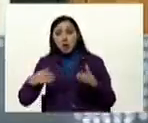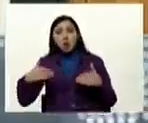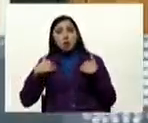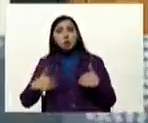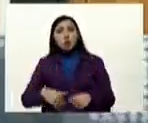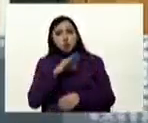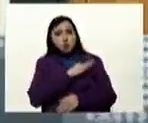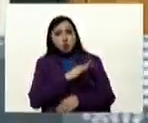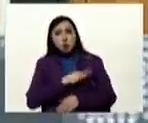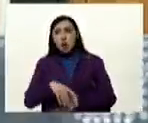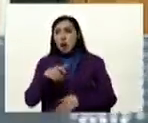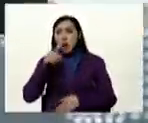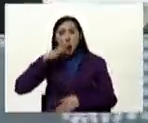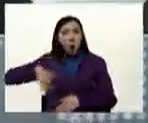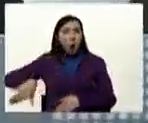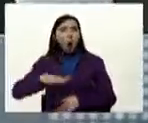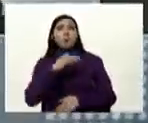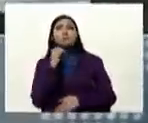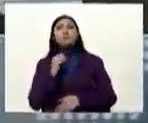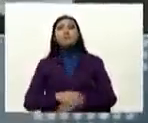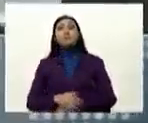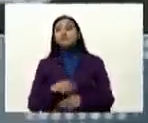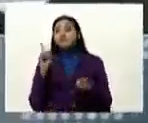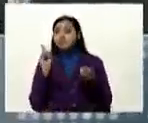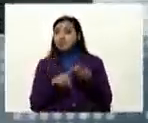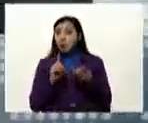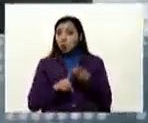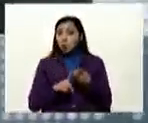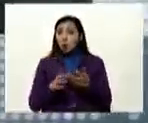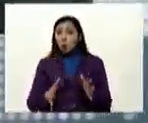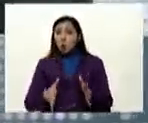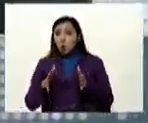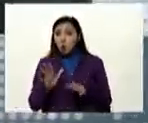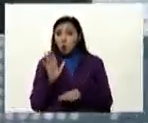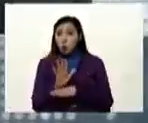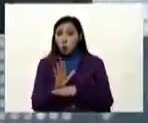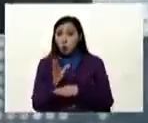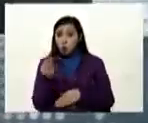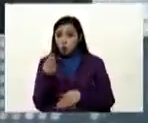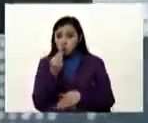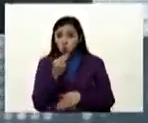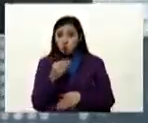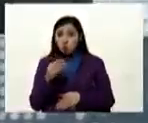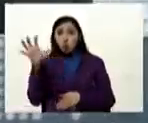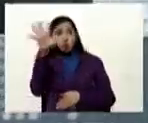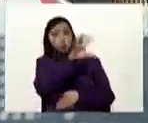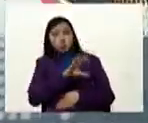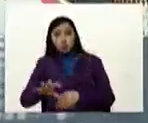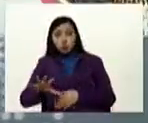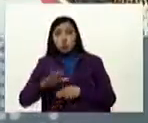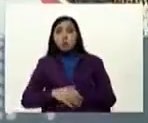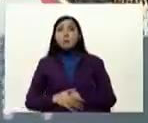pueblos. En segundo lugar, el logro de la seguridad alimentaria de los pueblos del mundo.